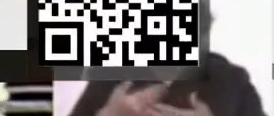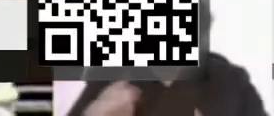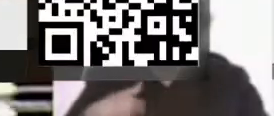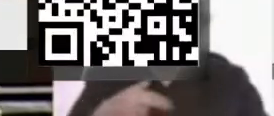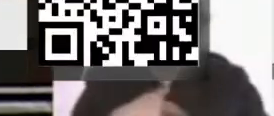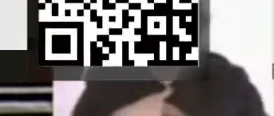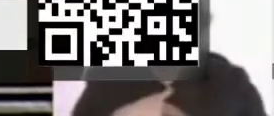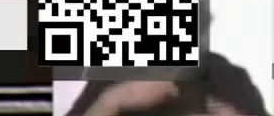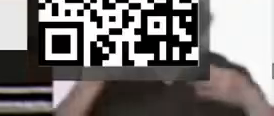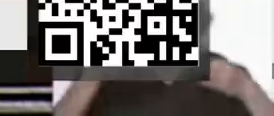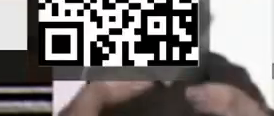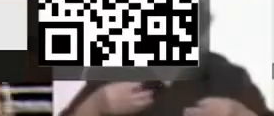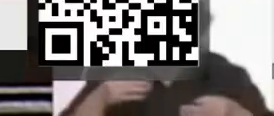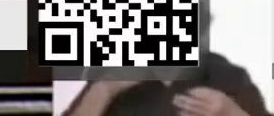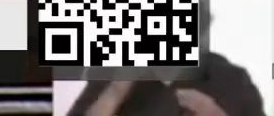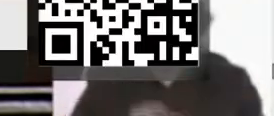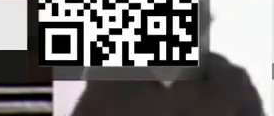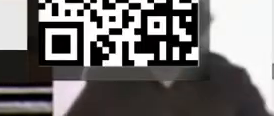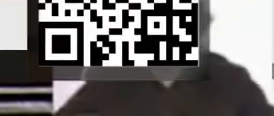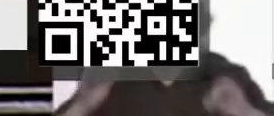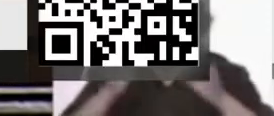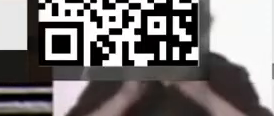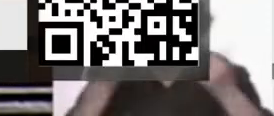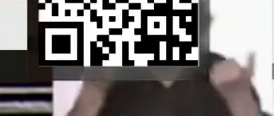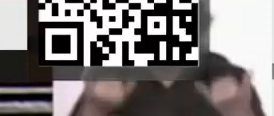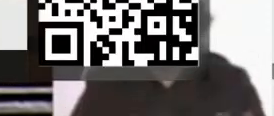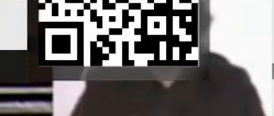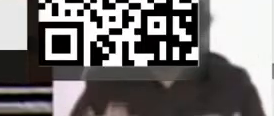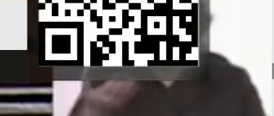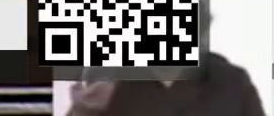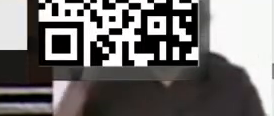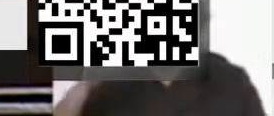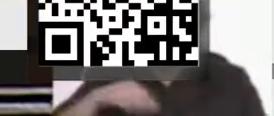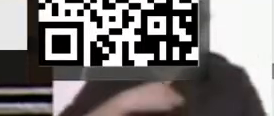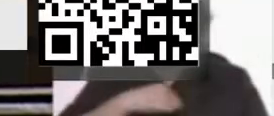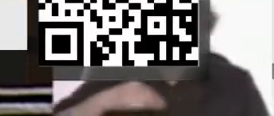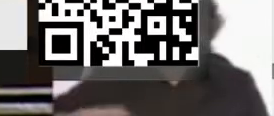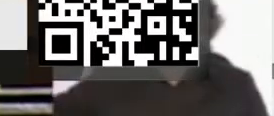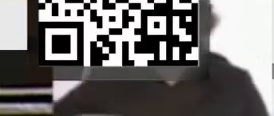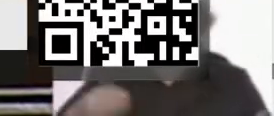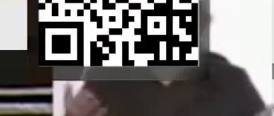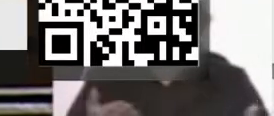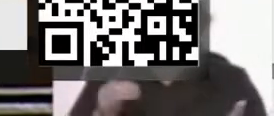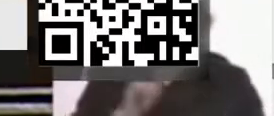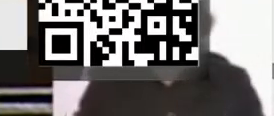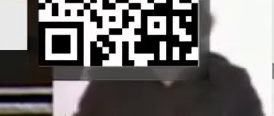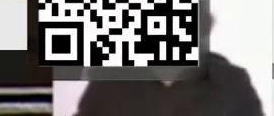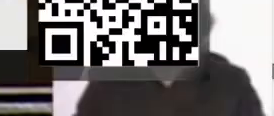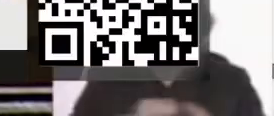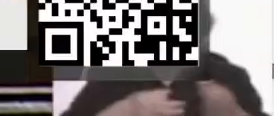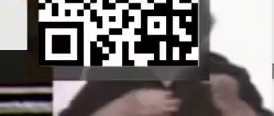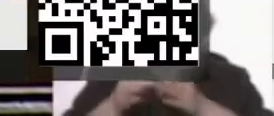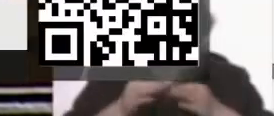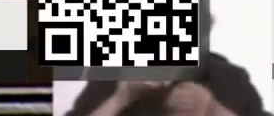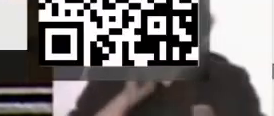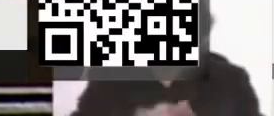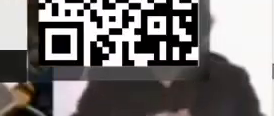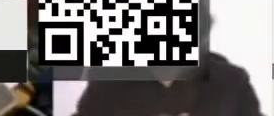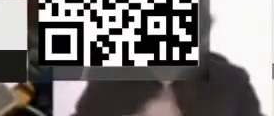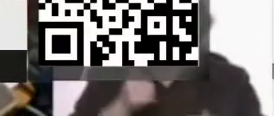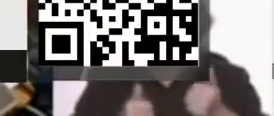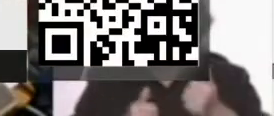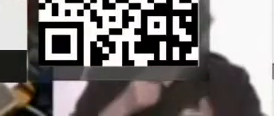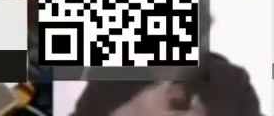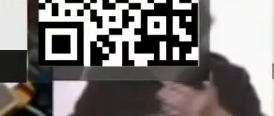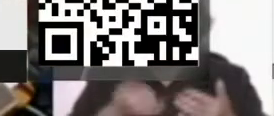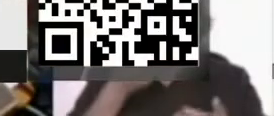Nosotros creemos que es importante que esté hoy día mismo la ministra acá y que venga a explicar realmente lo que